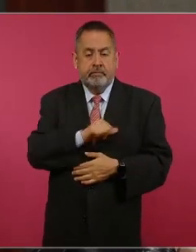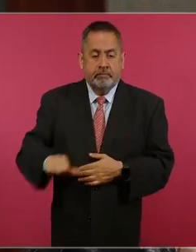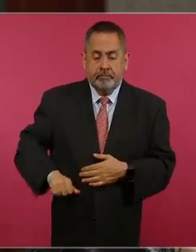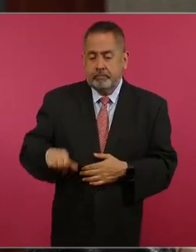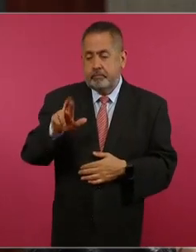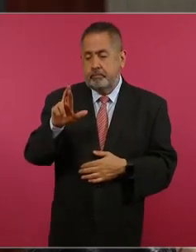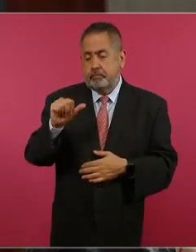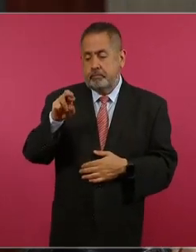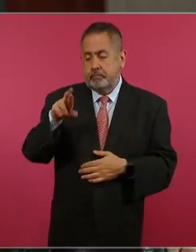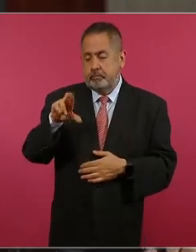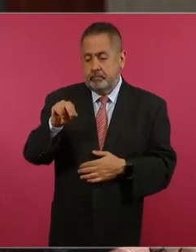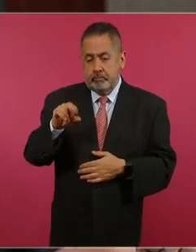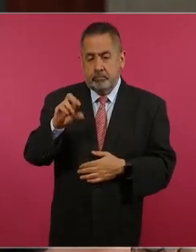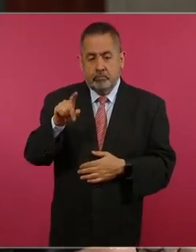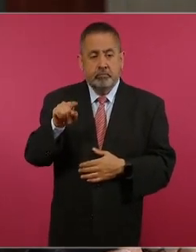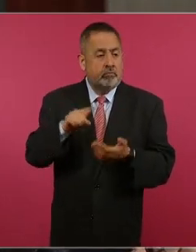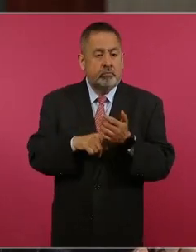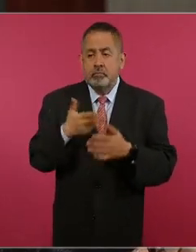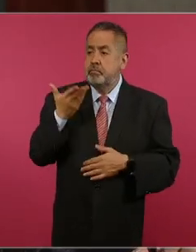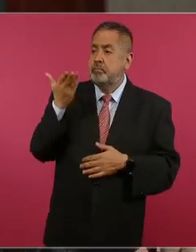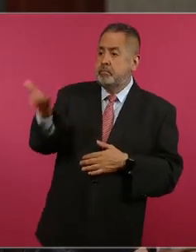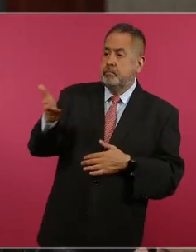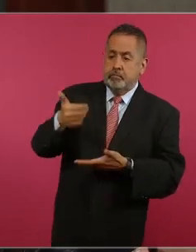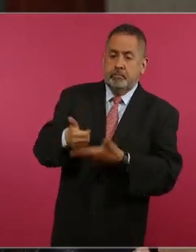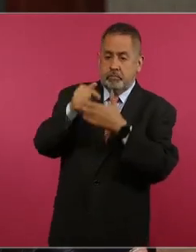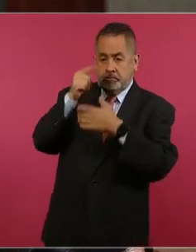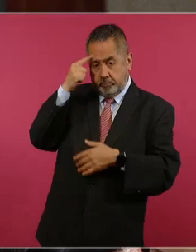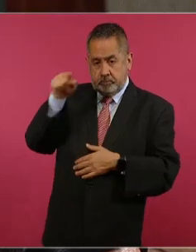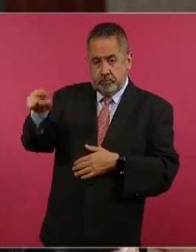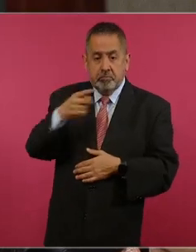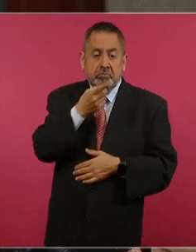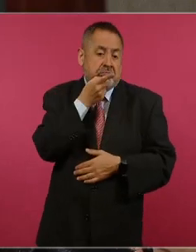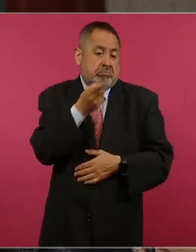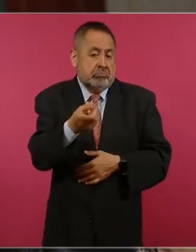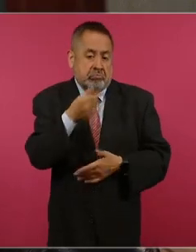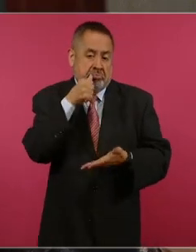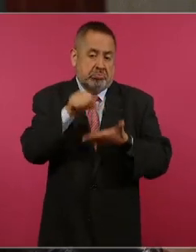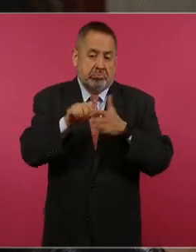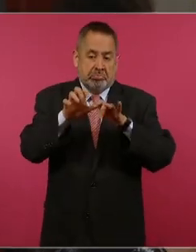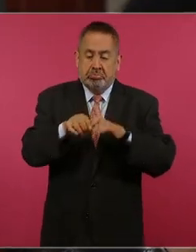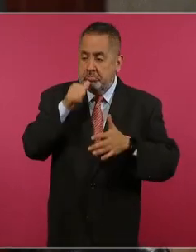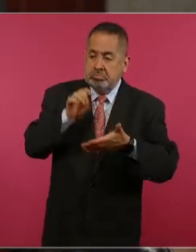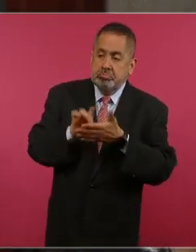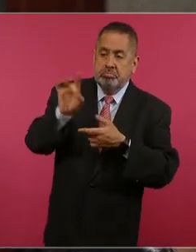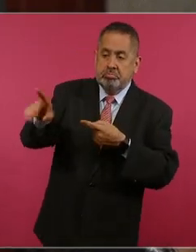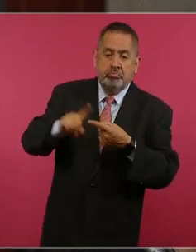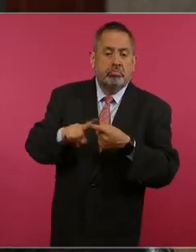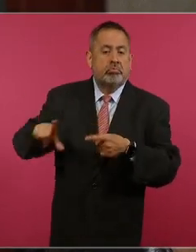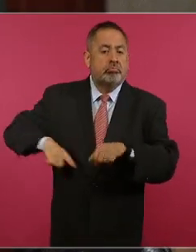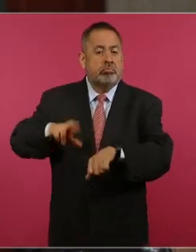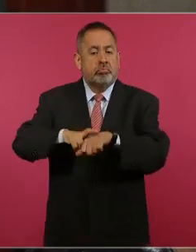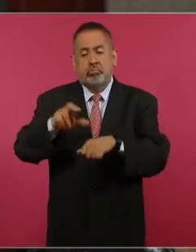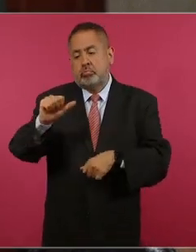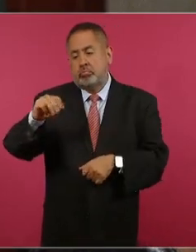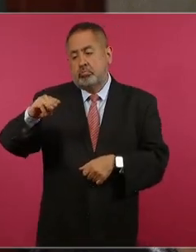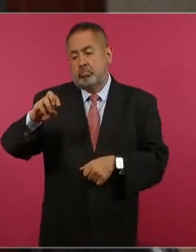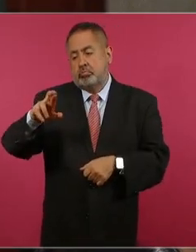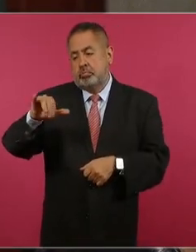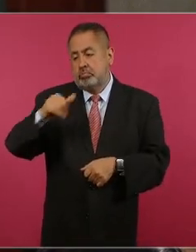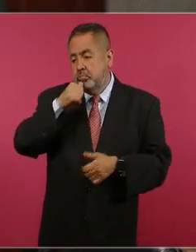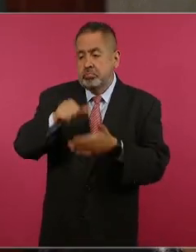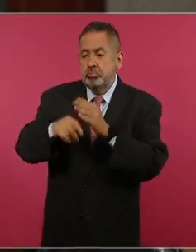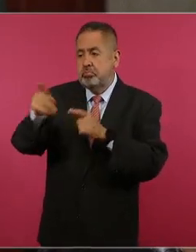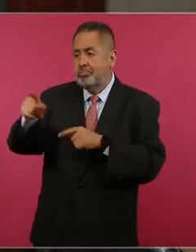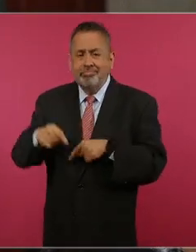Ramiro Cortés, le pidió ayuda a usted. Dice que mandó una carta al gobernador también, Américo Villarreal, pidiendo ayuda, de que